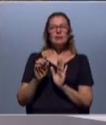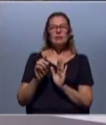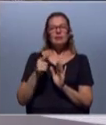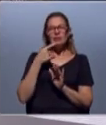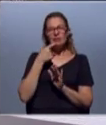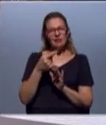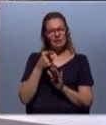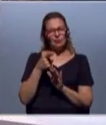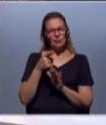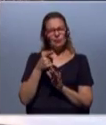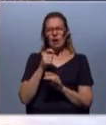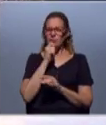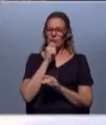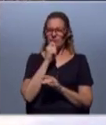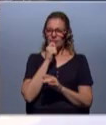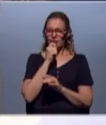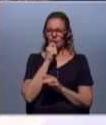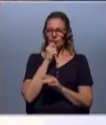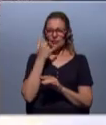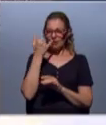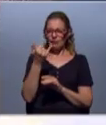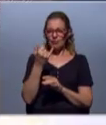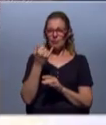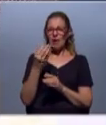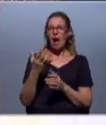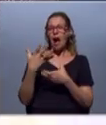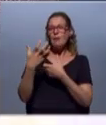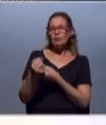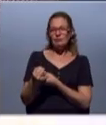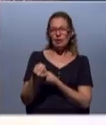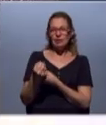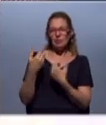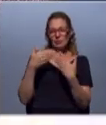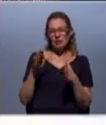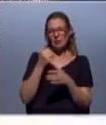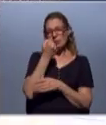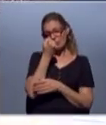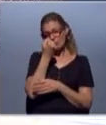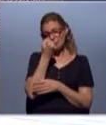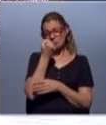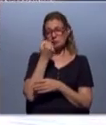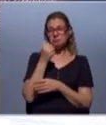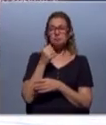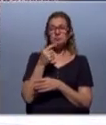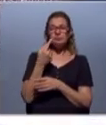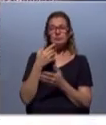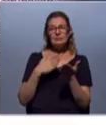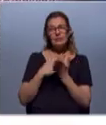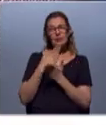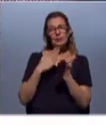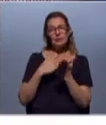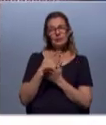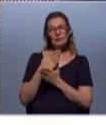él dijo voy a hacer un audio para un aporte y empecé haciendo los audios siempre apoyando la